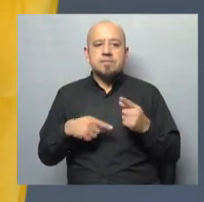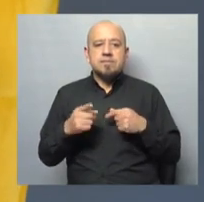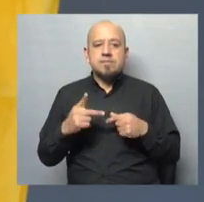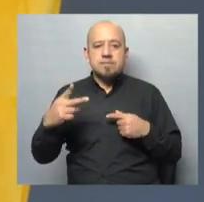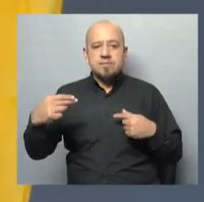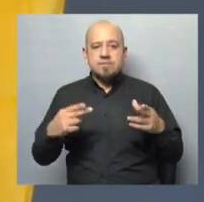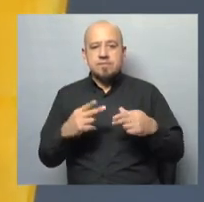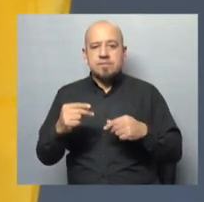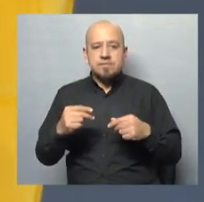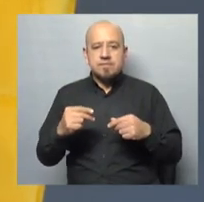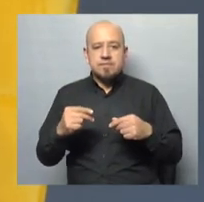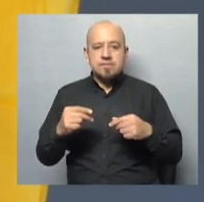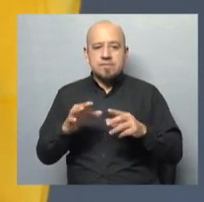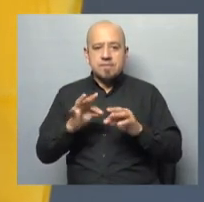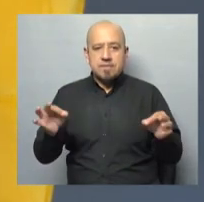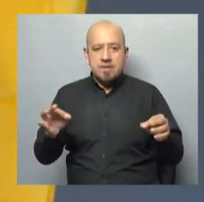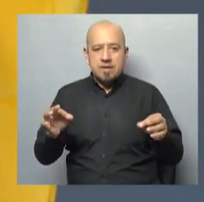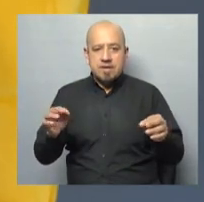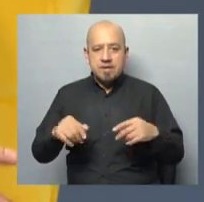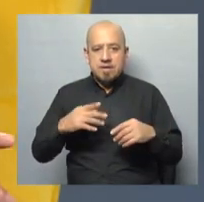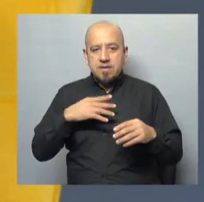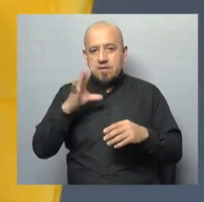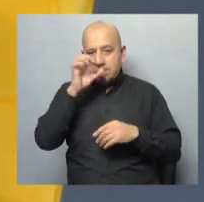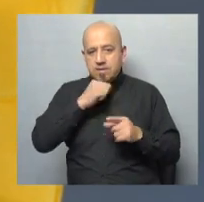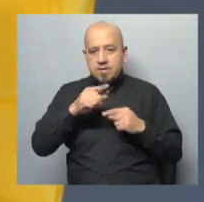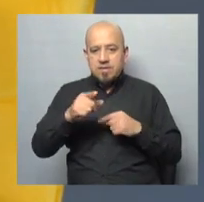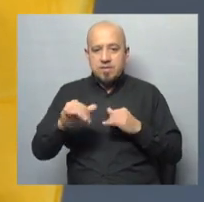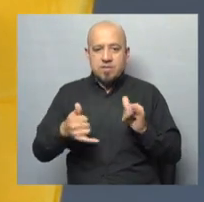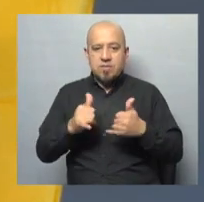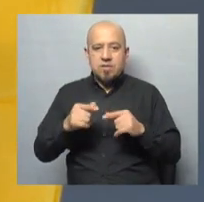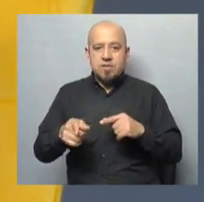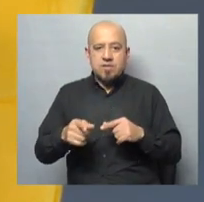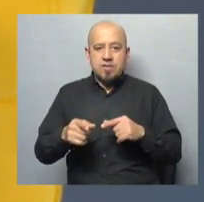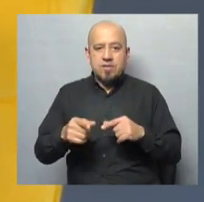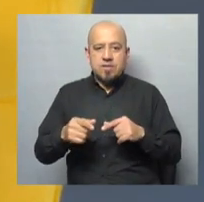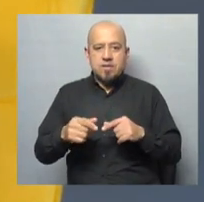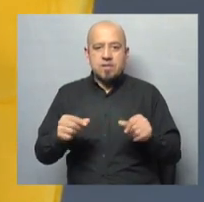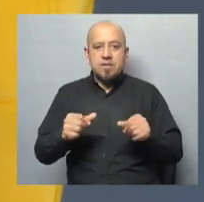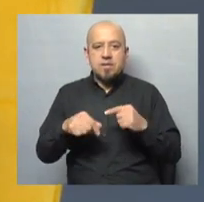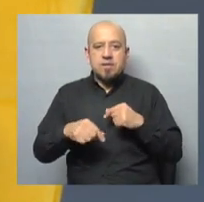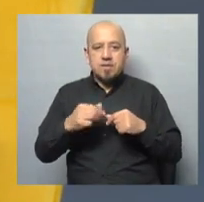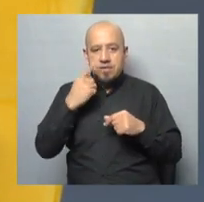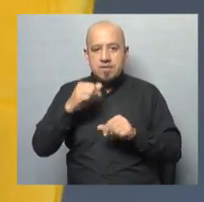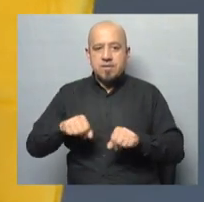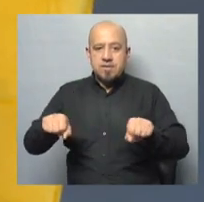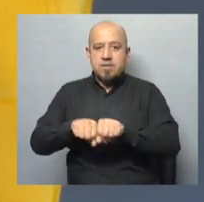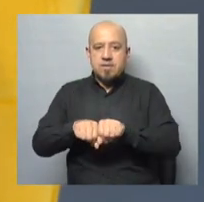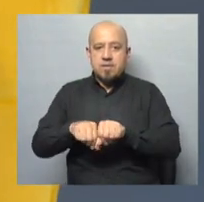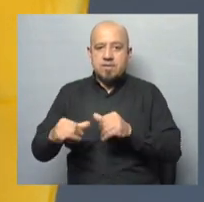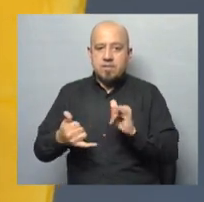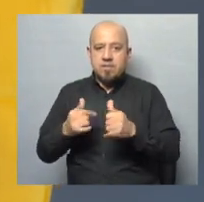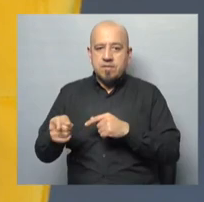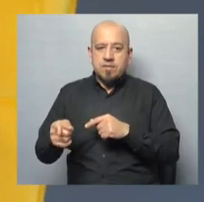con los muñecos y los ponía hace una puesta en escena después me aburría y no jugaba con los muñecos no era como que hacían cosas yo vi a mi primo que jugaba yo